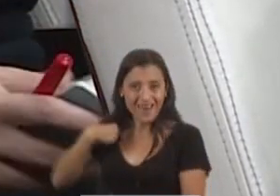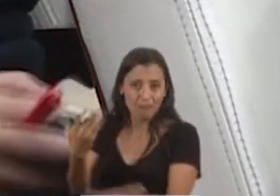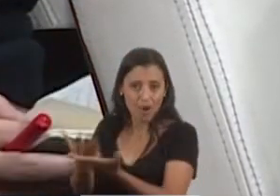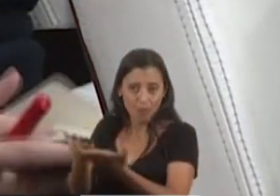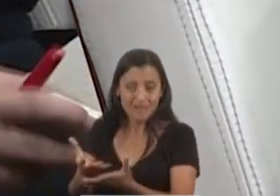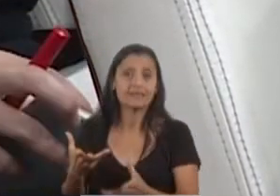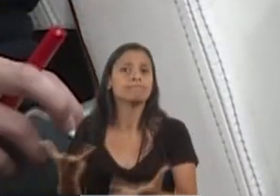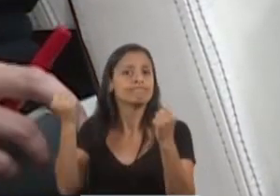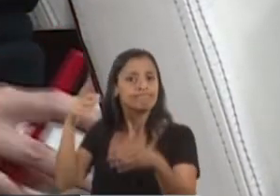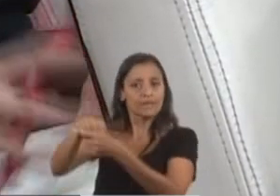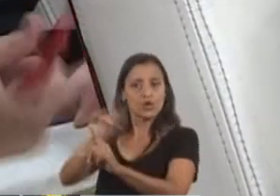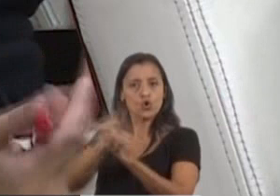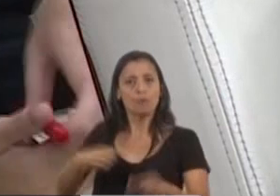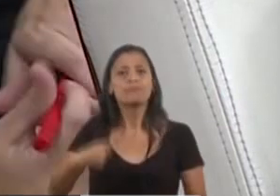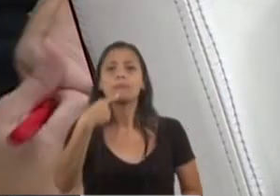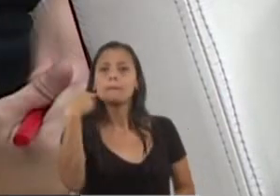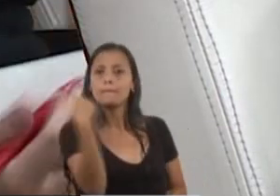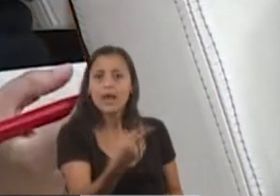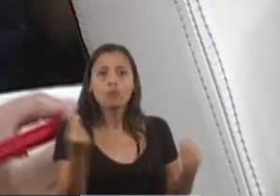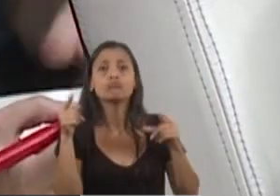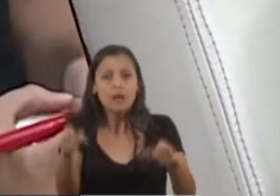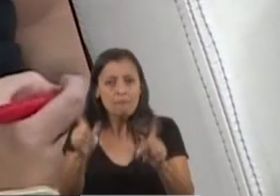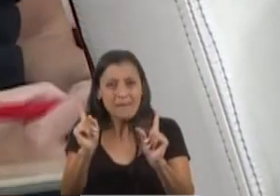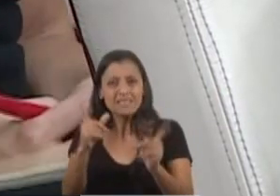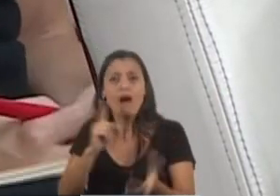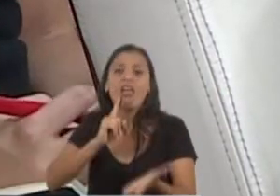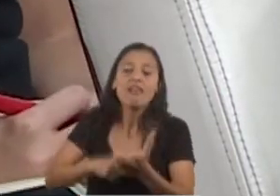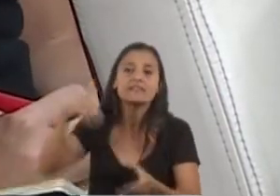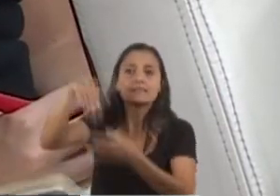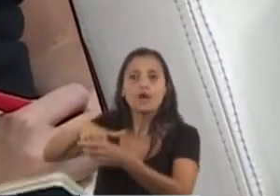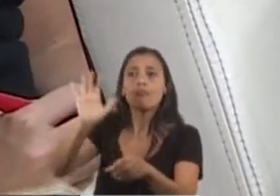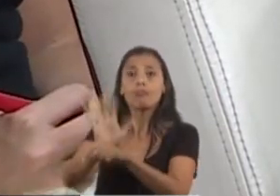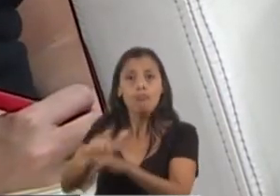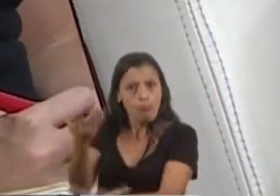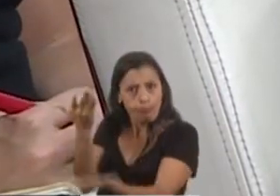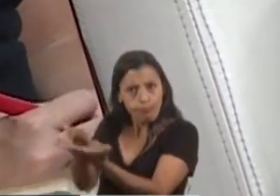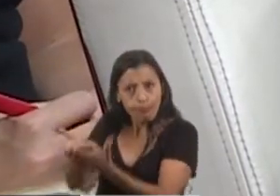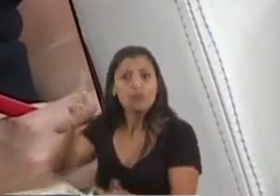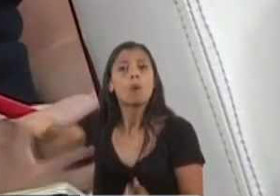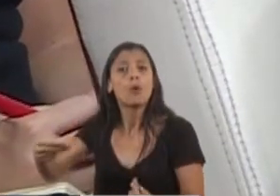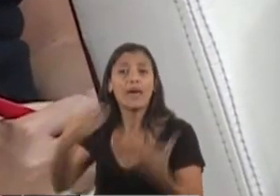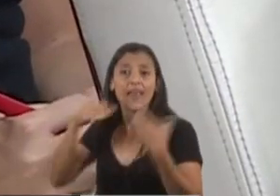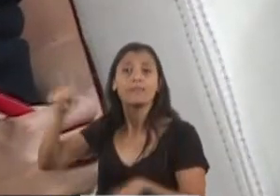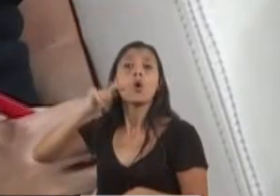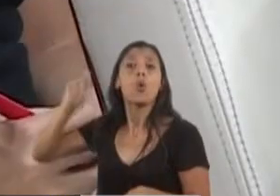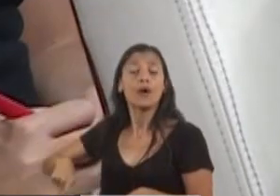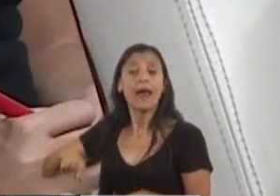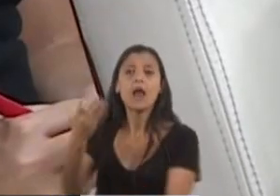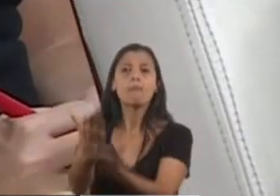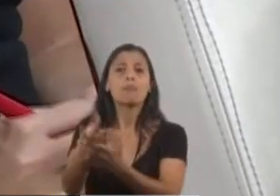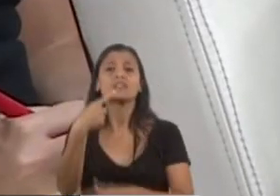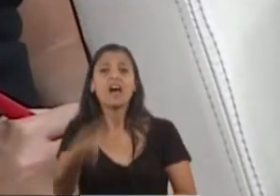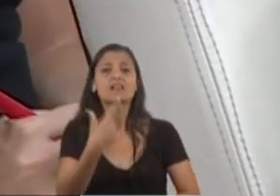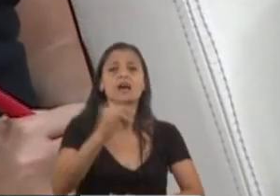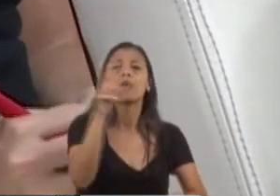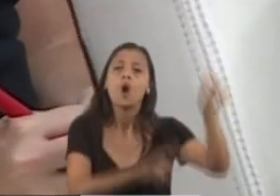preguntar cómo aporta esa postura a la paz cuando la propuesta era presentada por Ucrania y se llamaba justamente promoción de